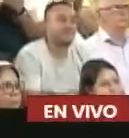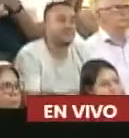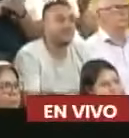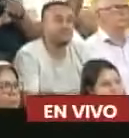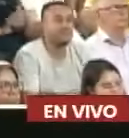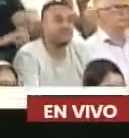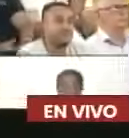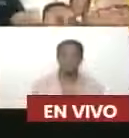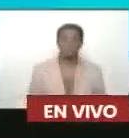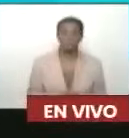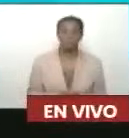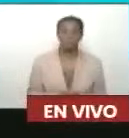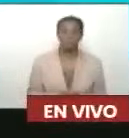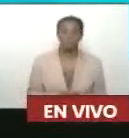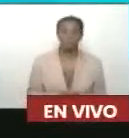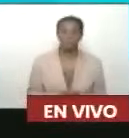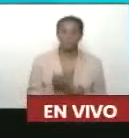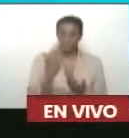Y